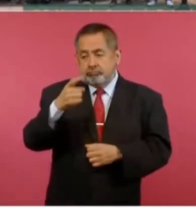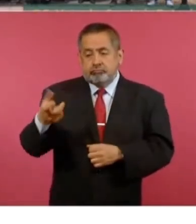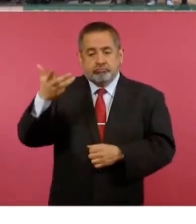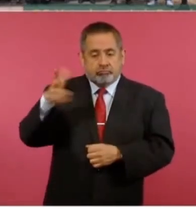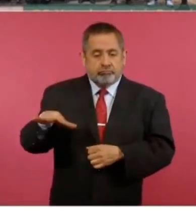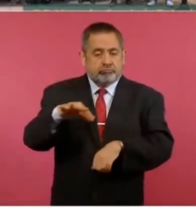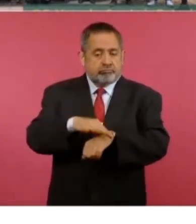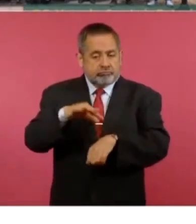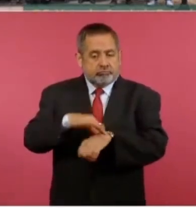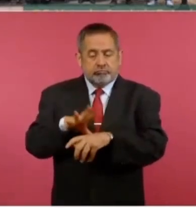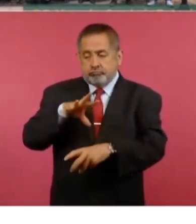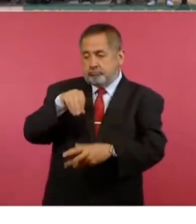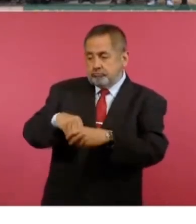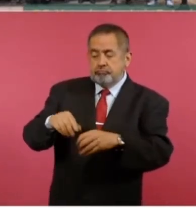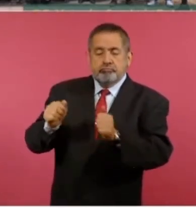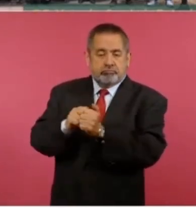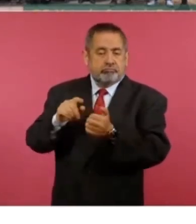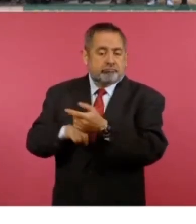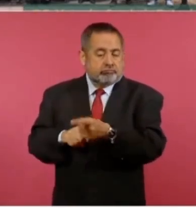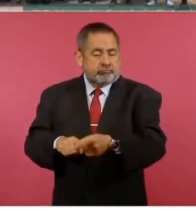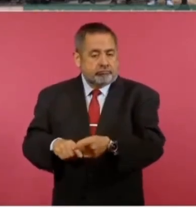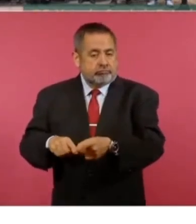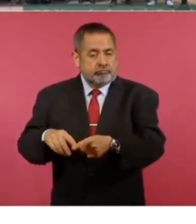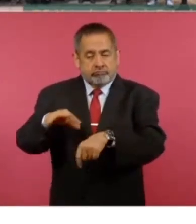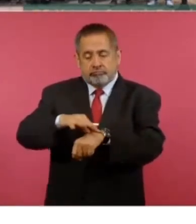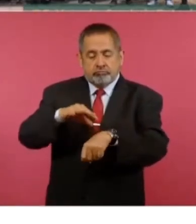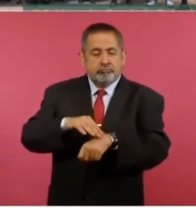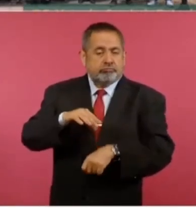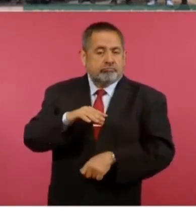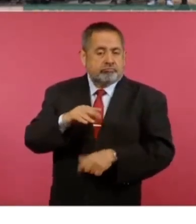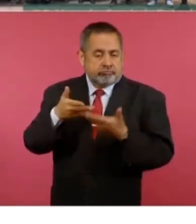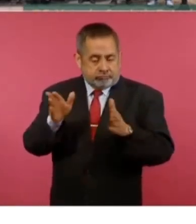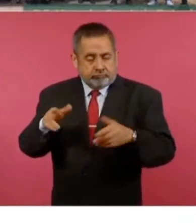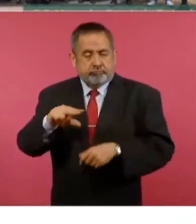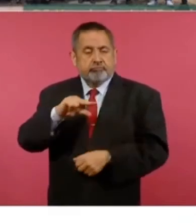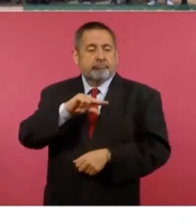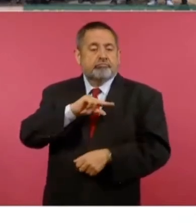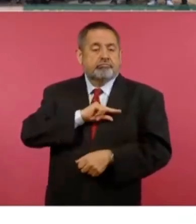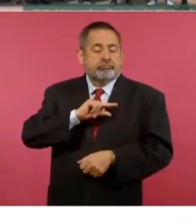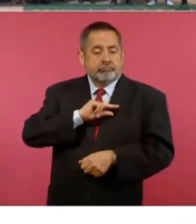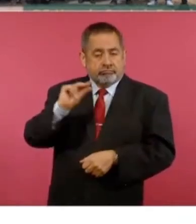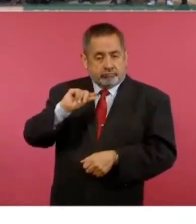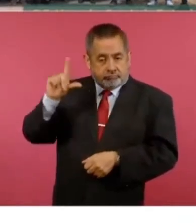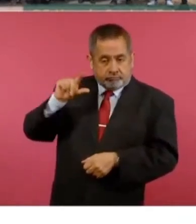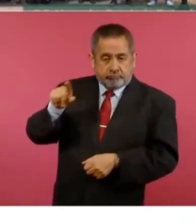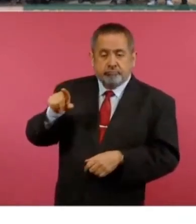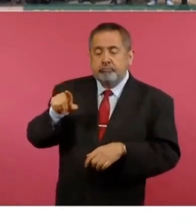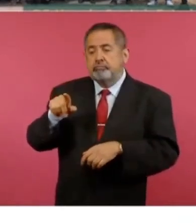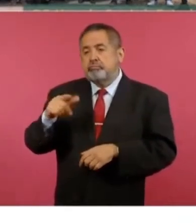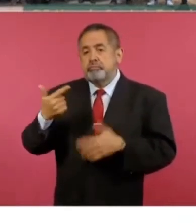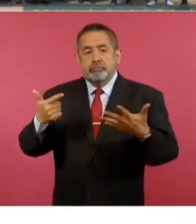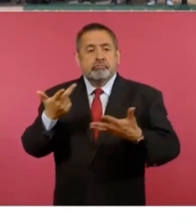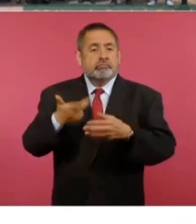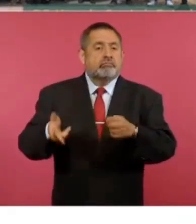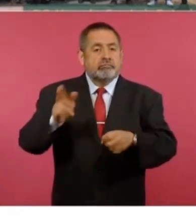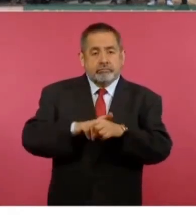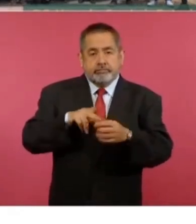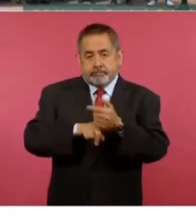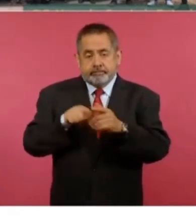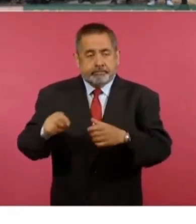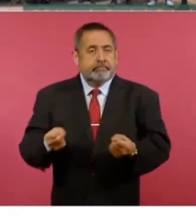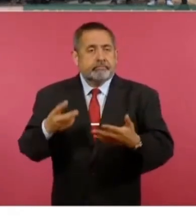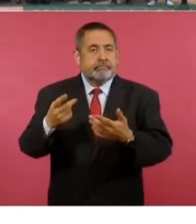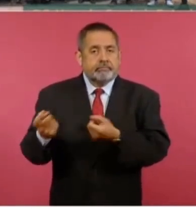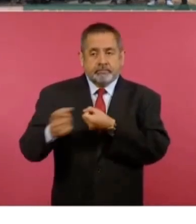110 médicos inscritos en el caso de médicos generales, y en el caso de médicos especialistas de 7 hospitales de zonas de alta marginación